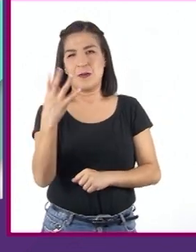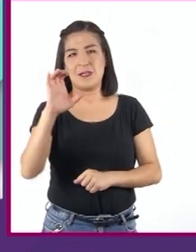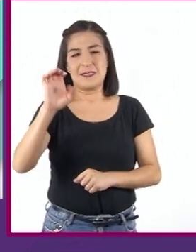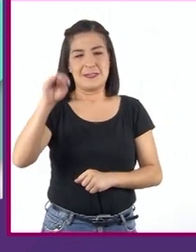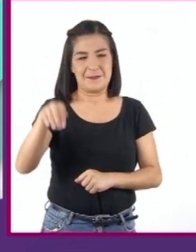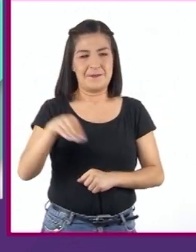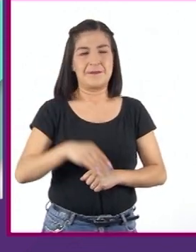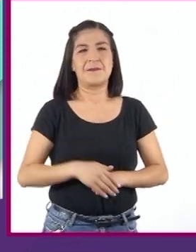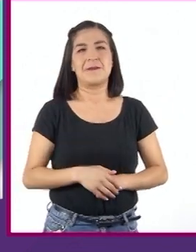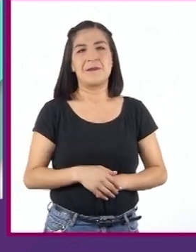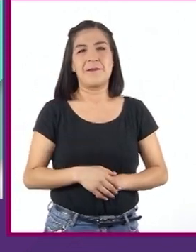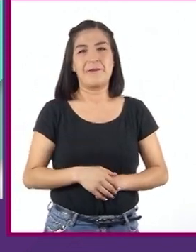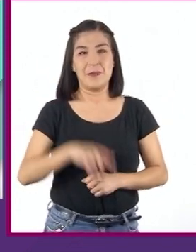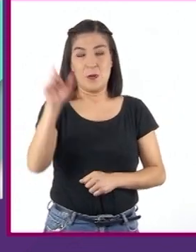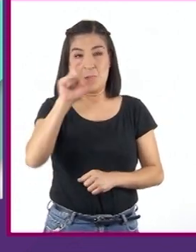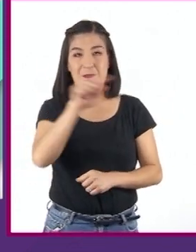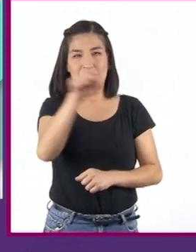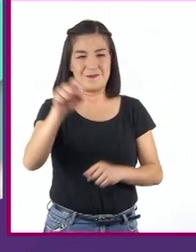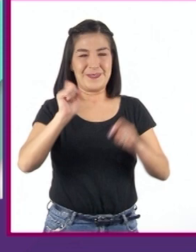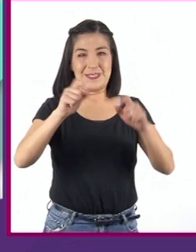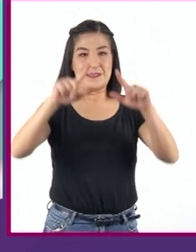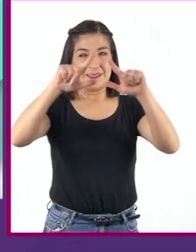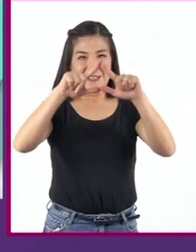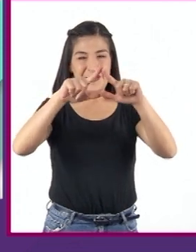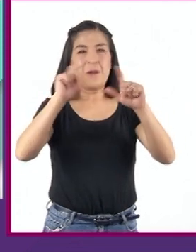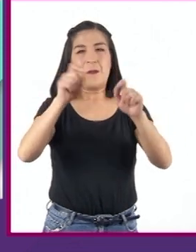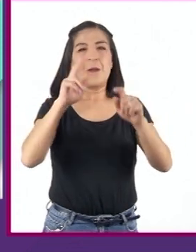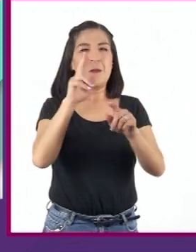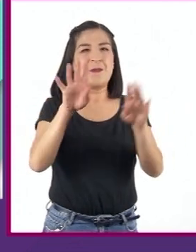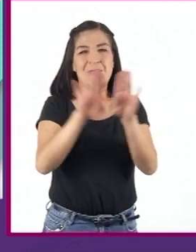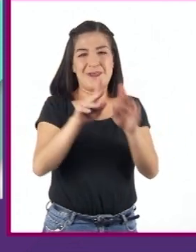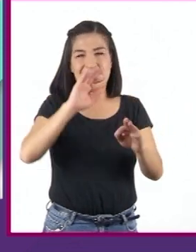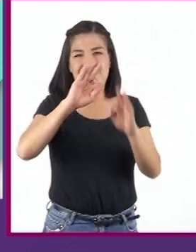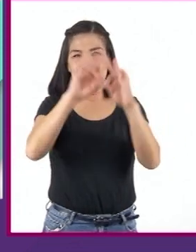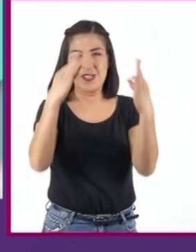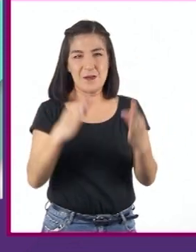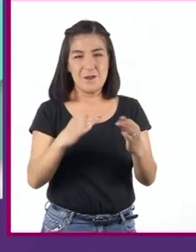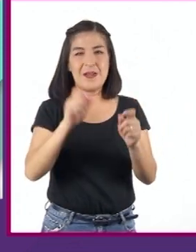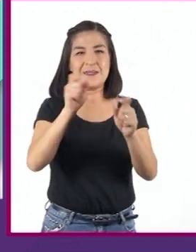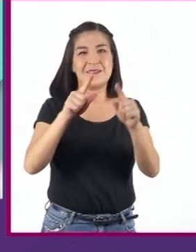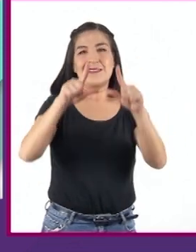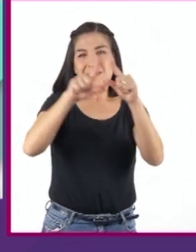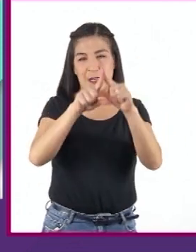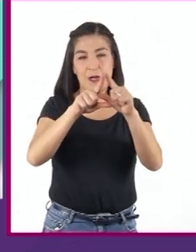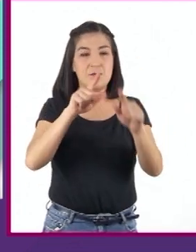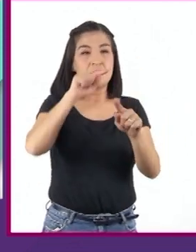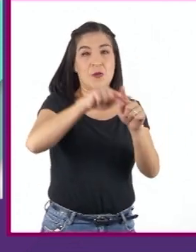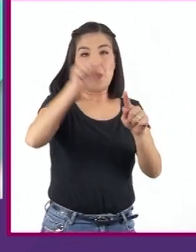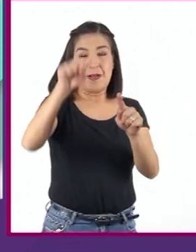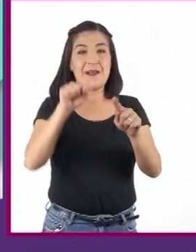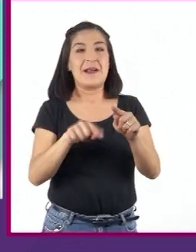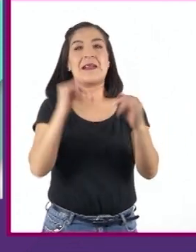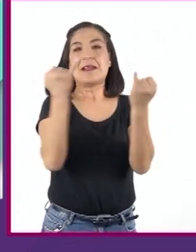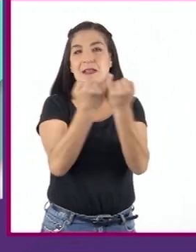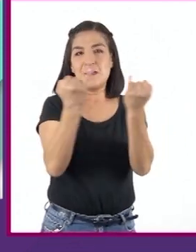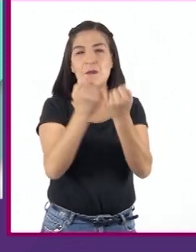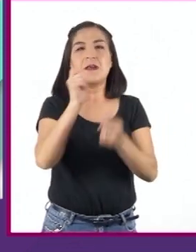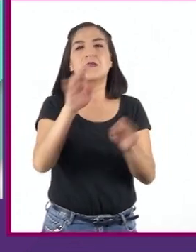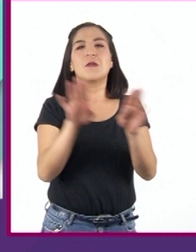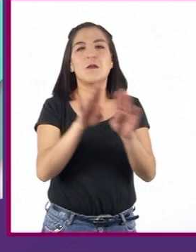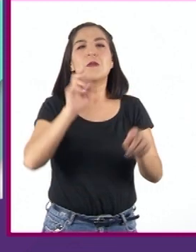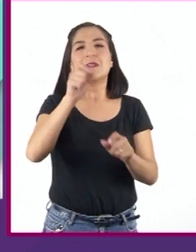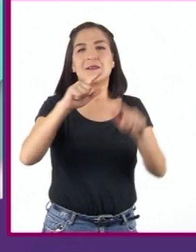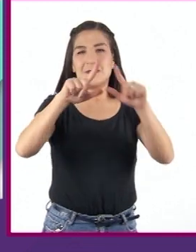centímetros. Al tratarse de un triángulo isósceles que tiene 2 lados iguales, la altura biseca a la